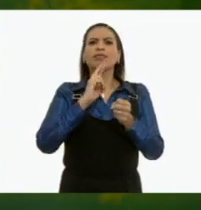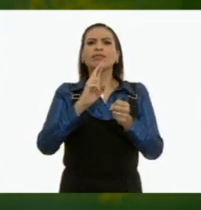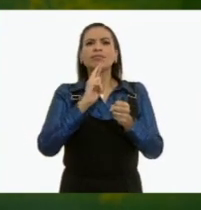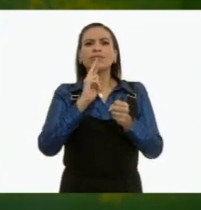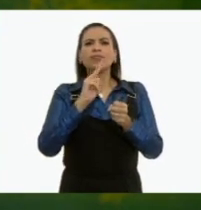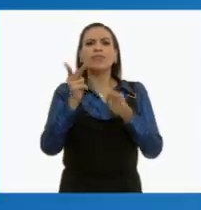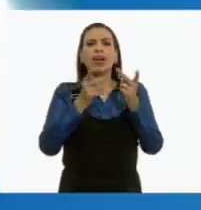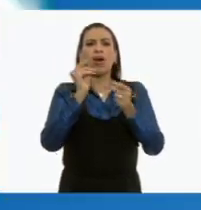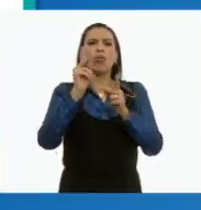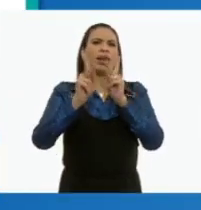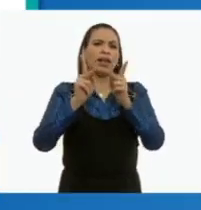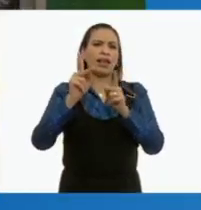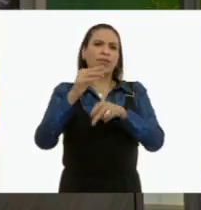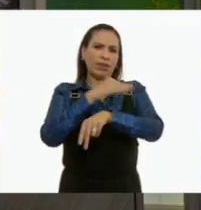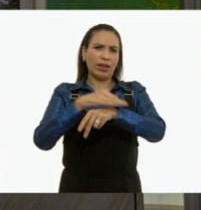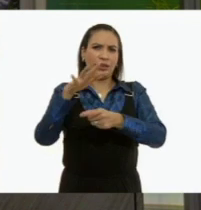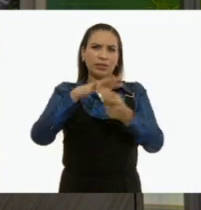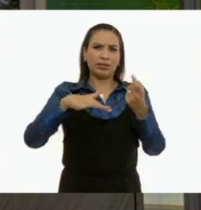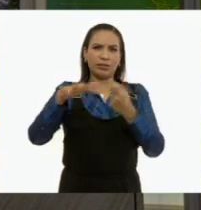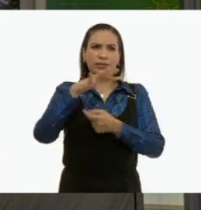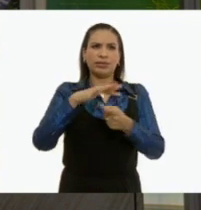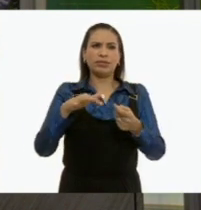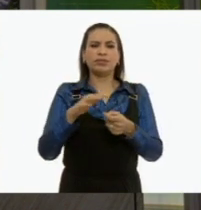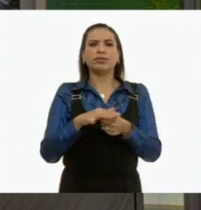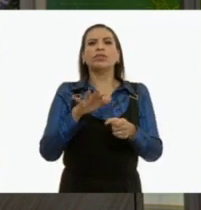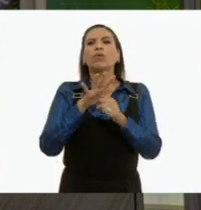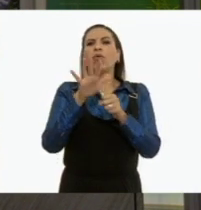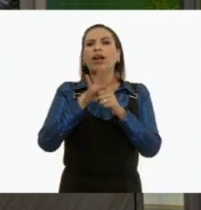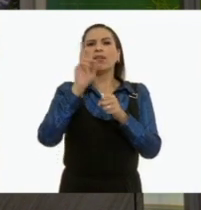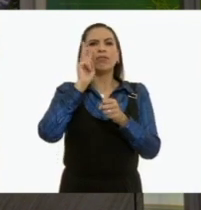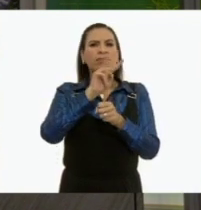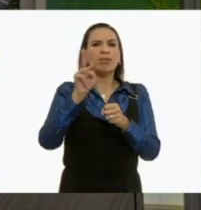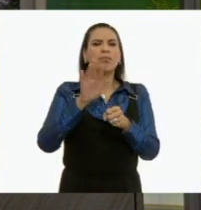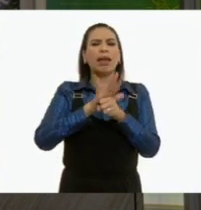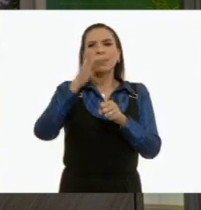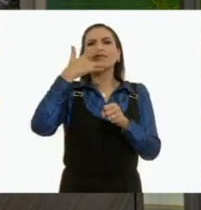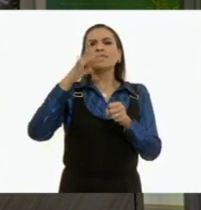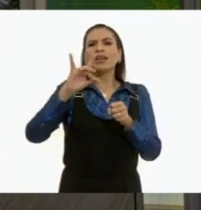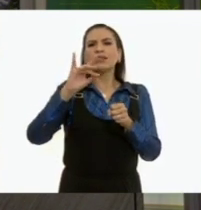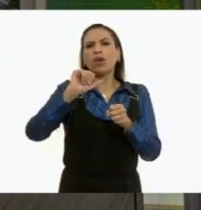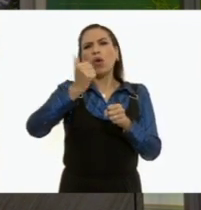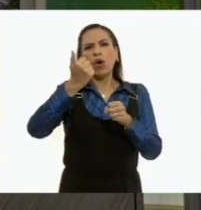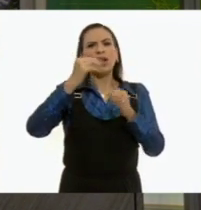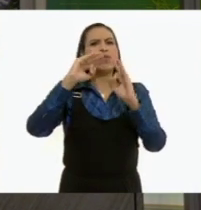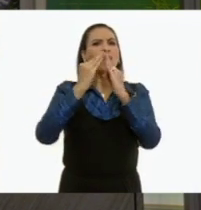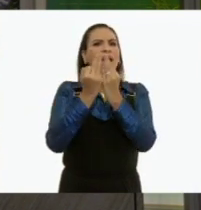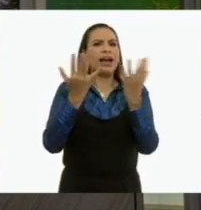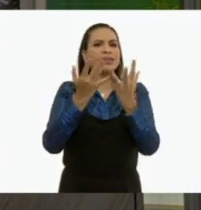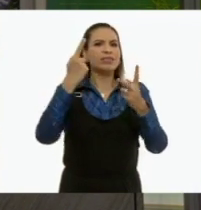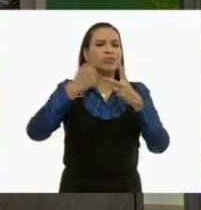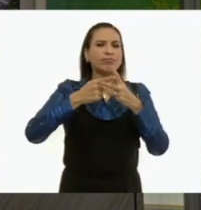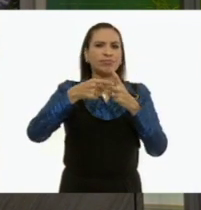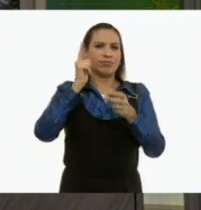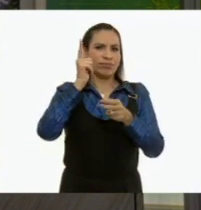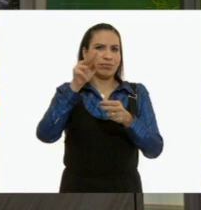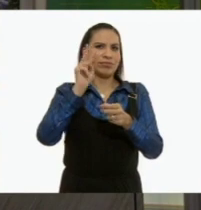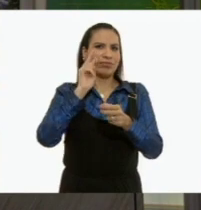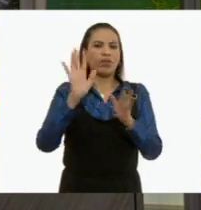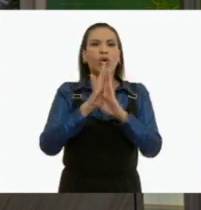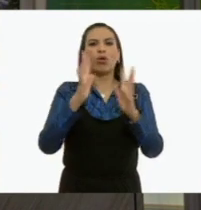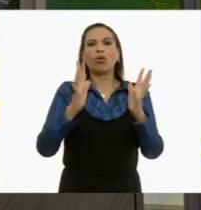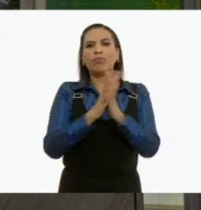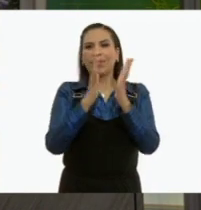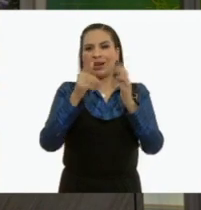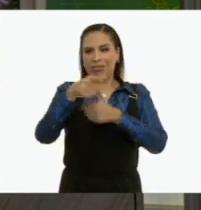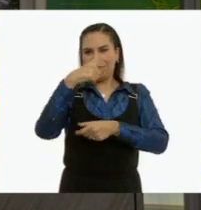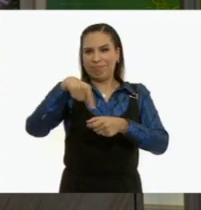familia en tu lengua. ¿Cuál procedimiento te pareció más sencillo? ¿Tú conoces otros procedimientos? Te invito a poner en práctica